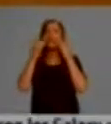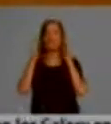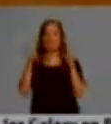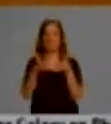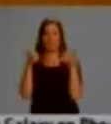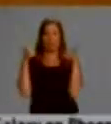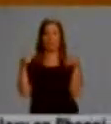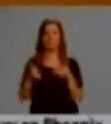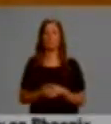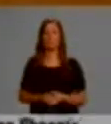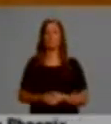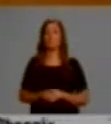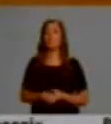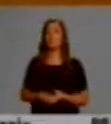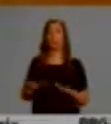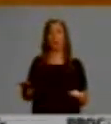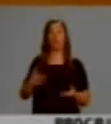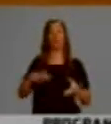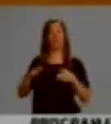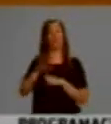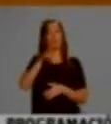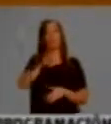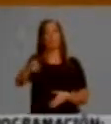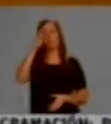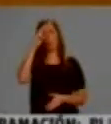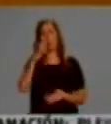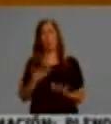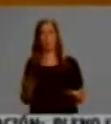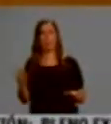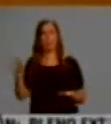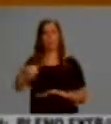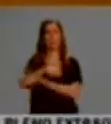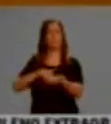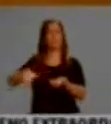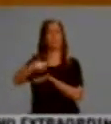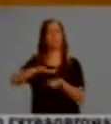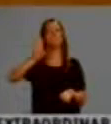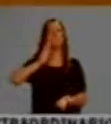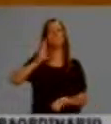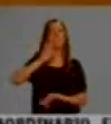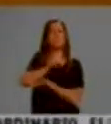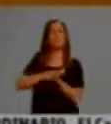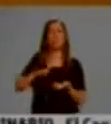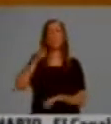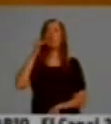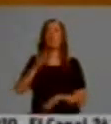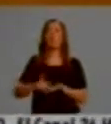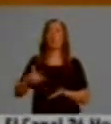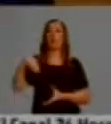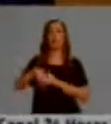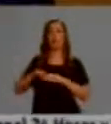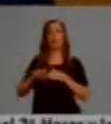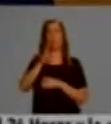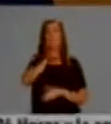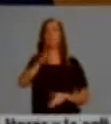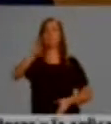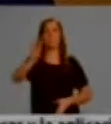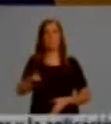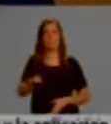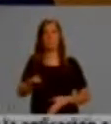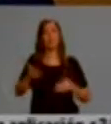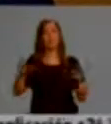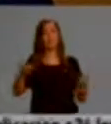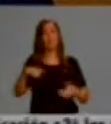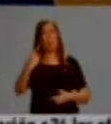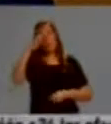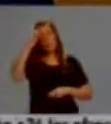palabras. Eso es lo que le preocupa al Partido Popular, una trama de corrupción que sí ocurrió en el Partido Popular. Y claro